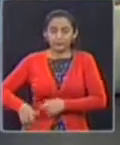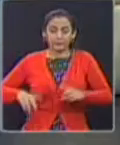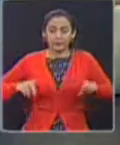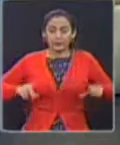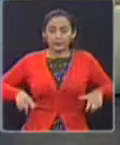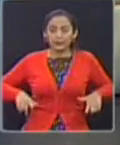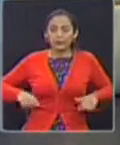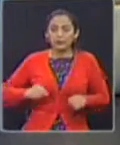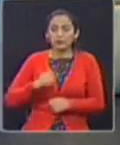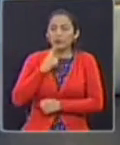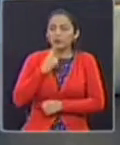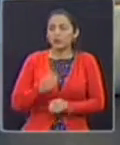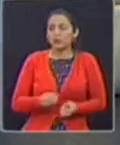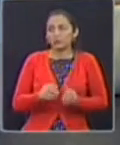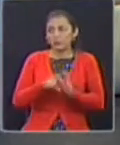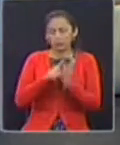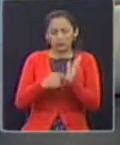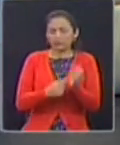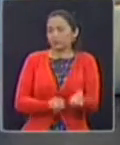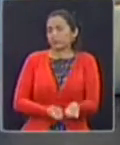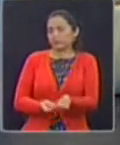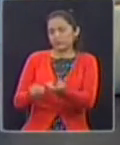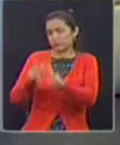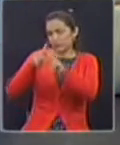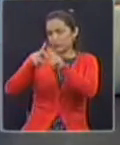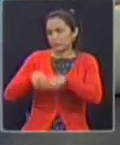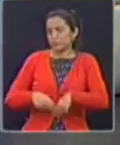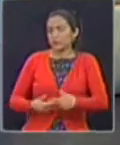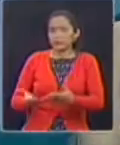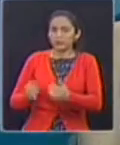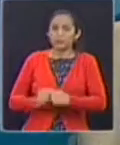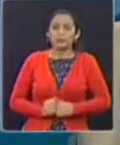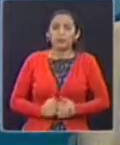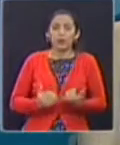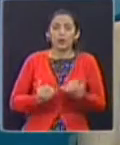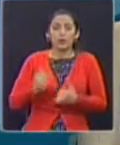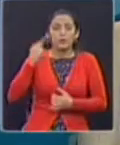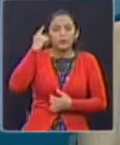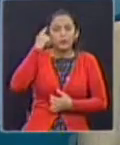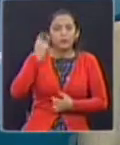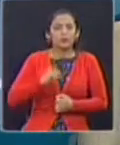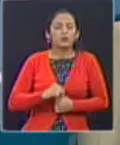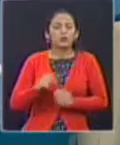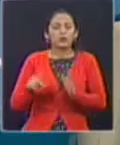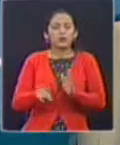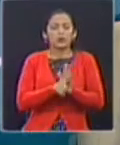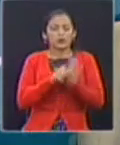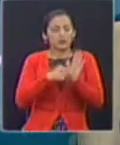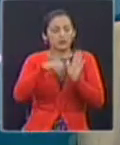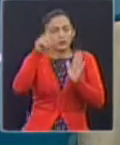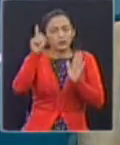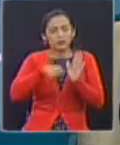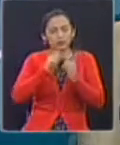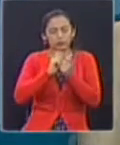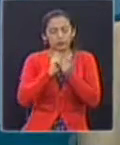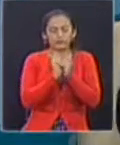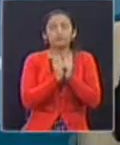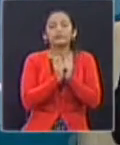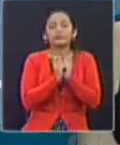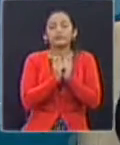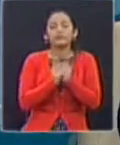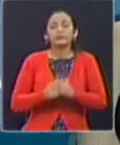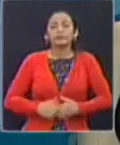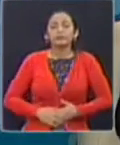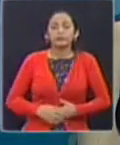República nuestros puntos de vista primeros sobre las reformas de este reglamento, pero estamos haciendo